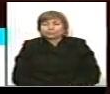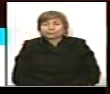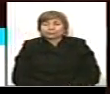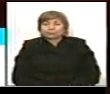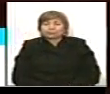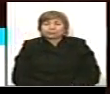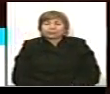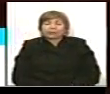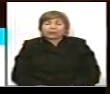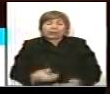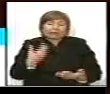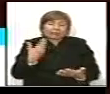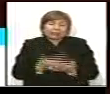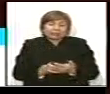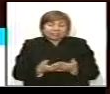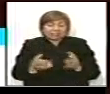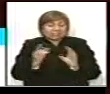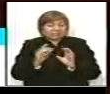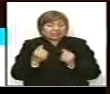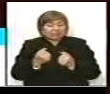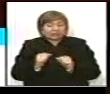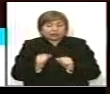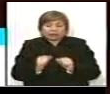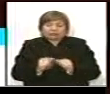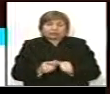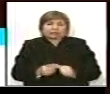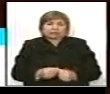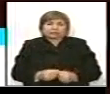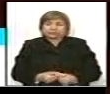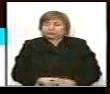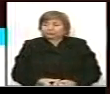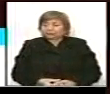la fantasía llega sin esfuerzo propio.